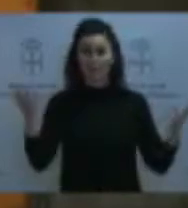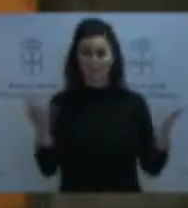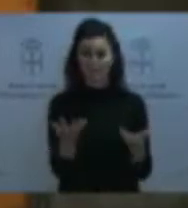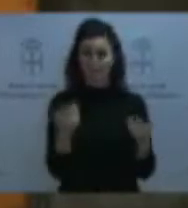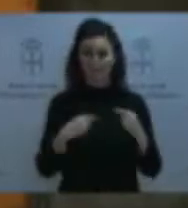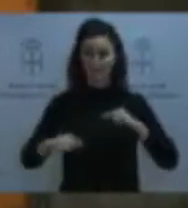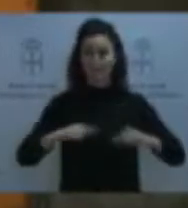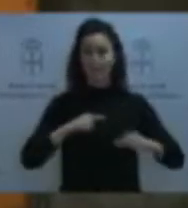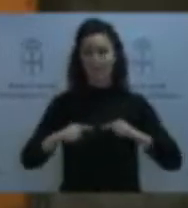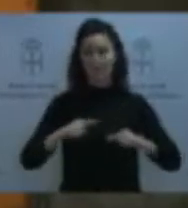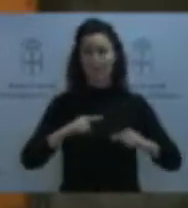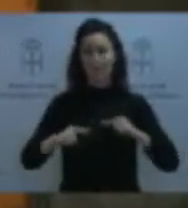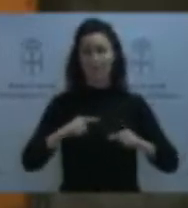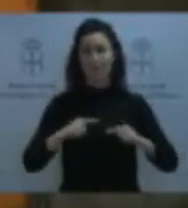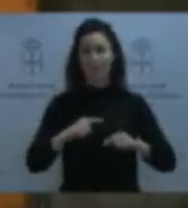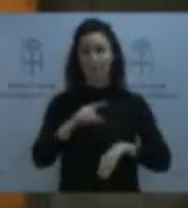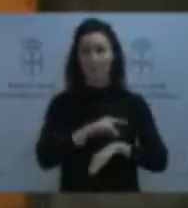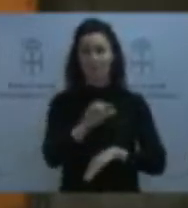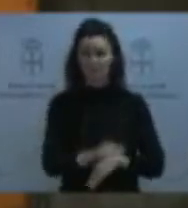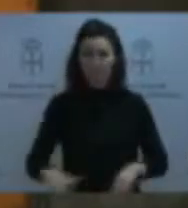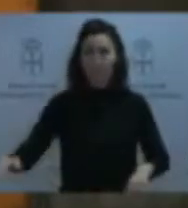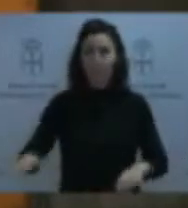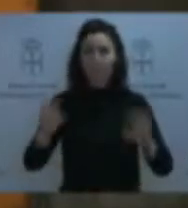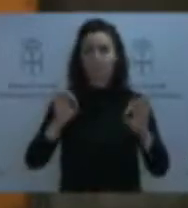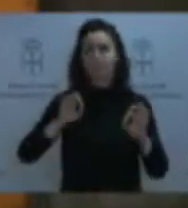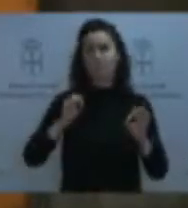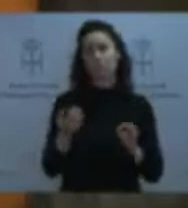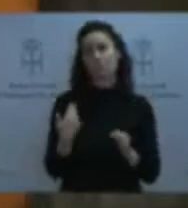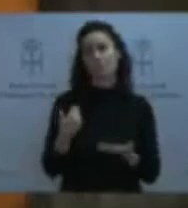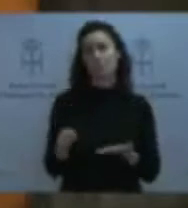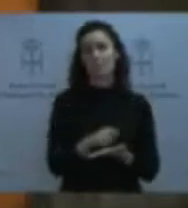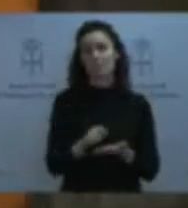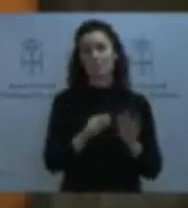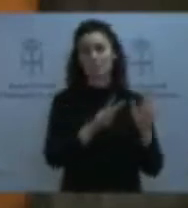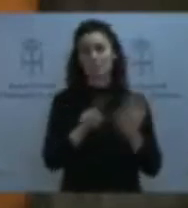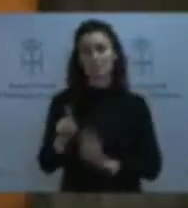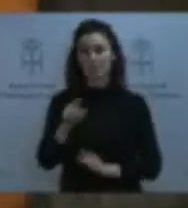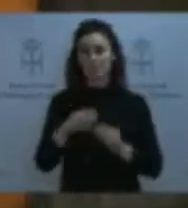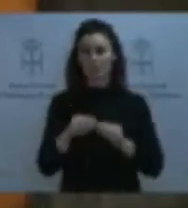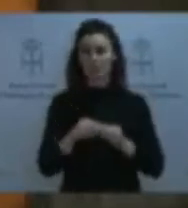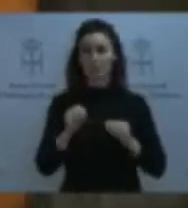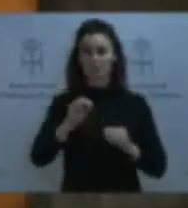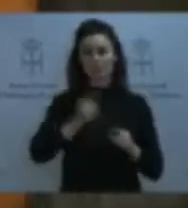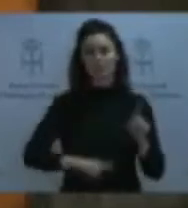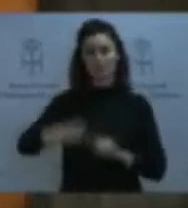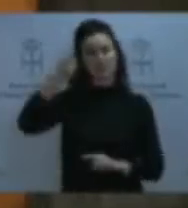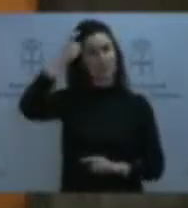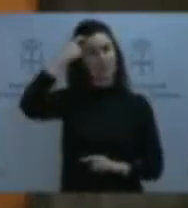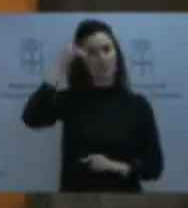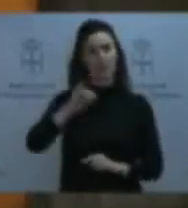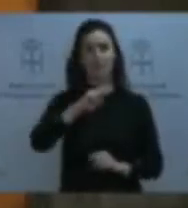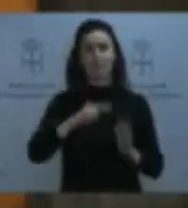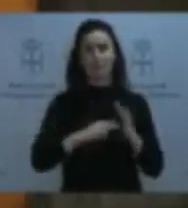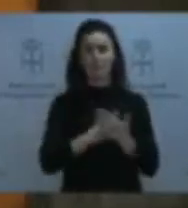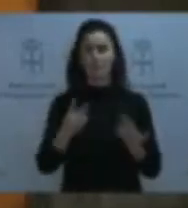que se han atendido en los últimos meses 71 pacientes con problemas neurológicos en el 2017. Esto ha permitido